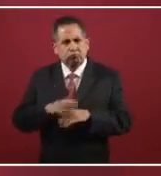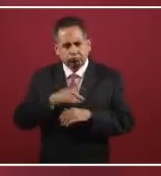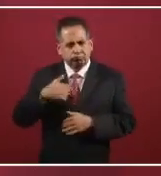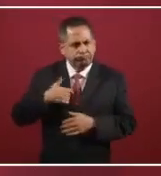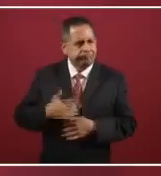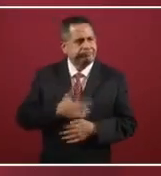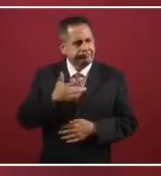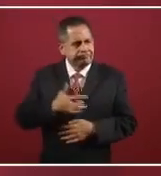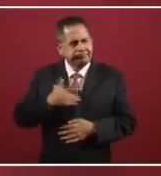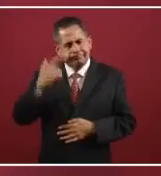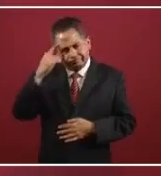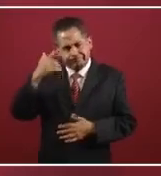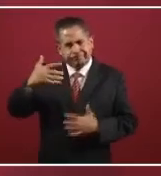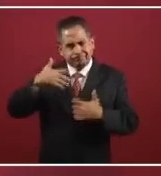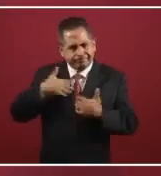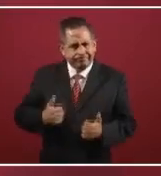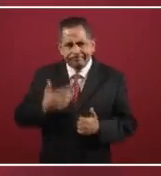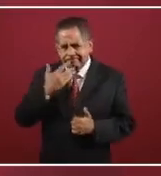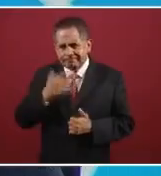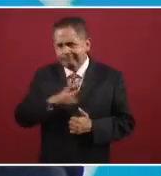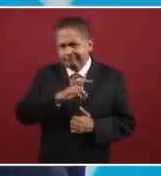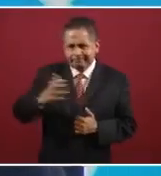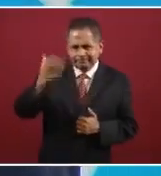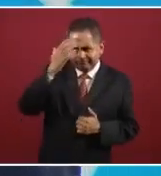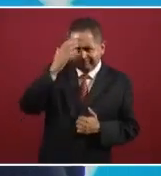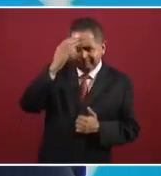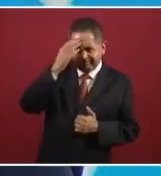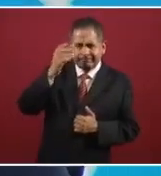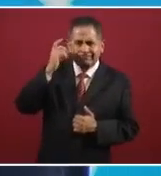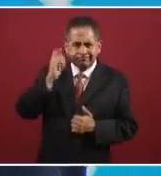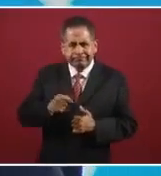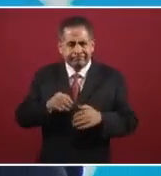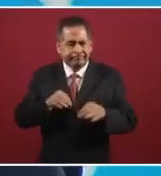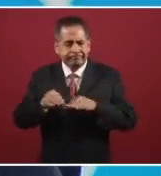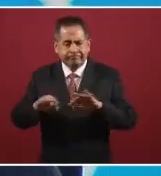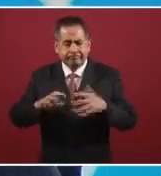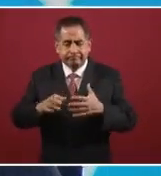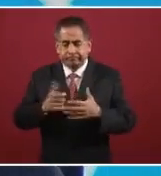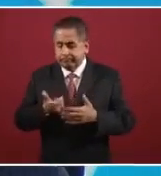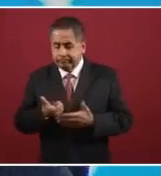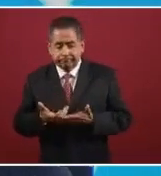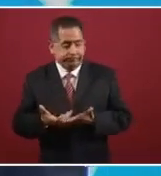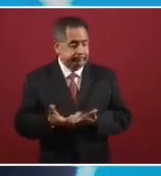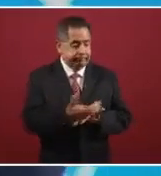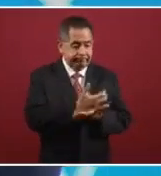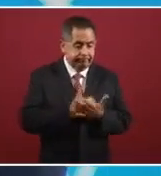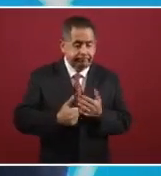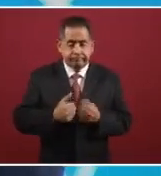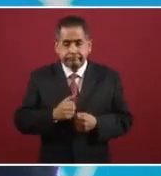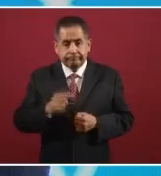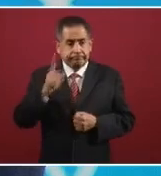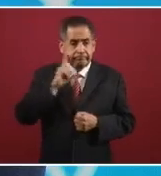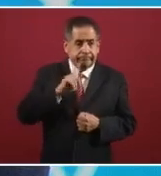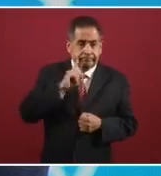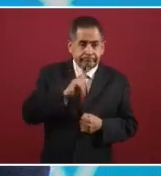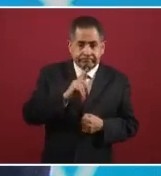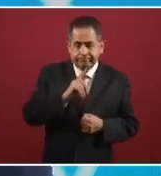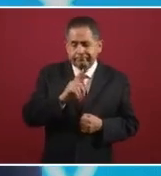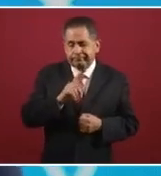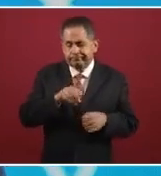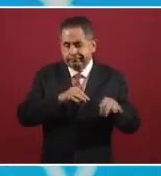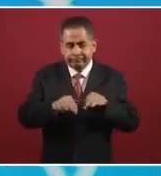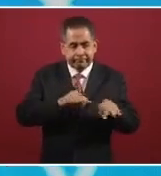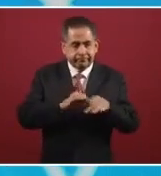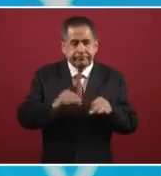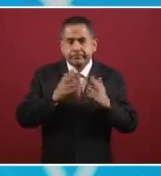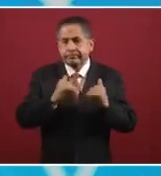hayamos reconocido que es excelente reconocer que el trabajo no remunerado de las mujeres y la incapacidad de las mujeres para el mundo del trabajo,